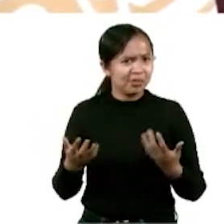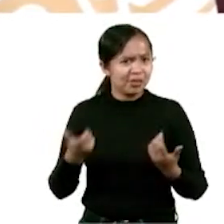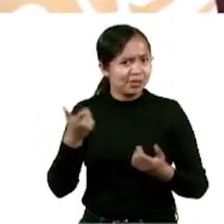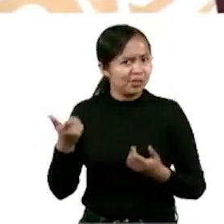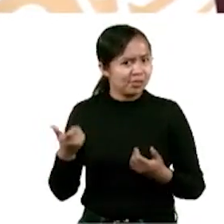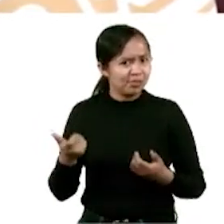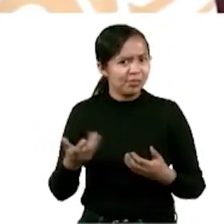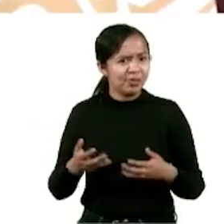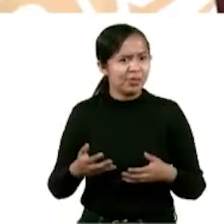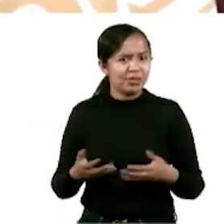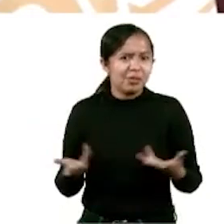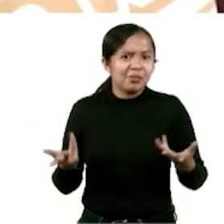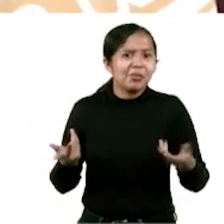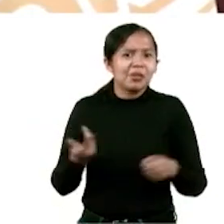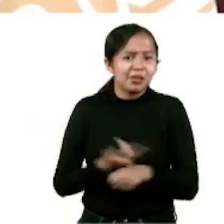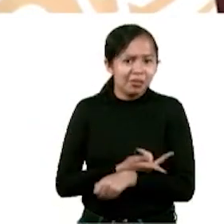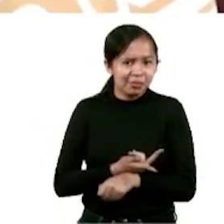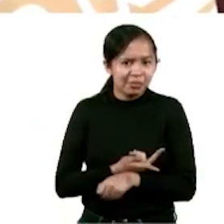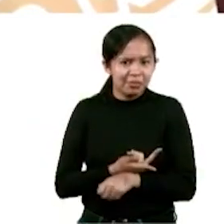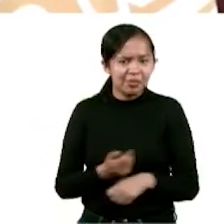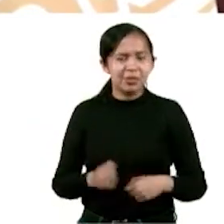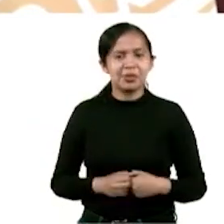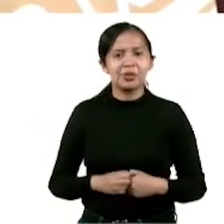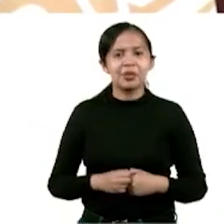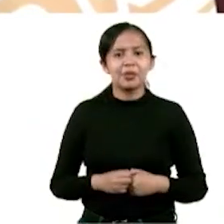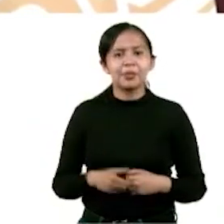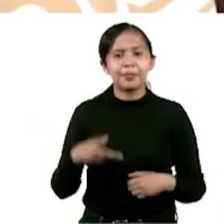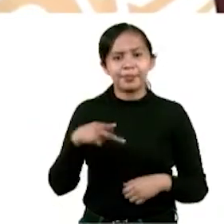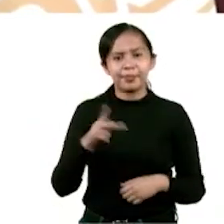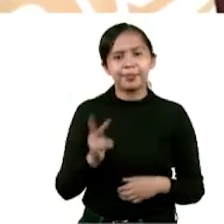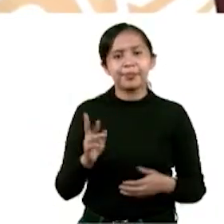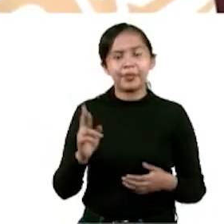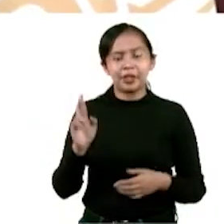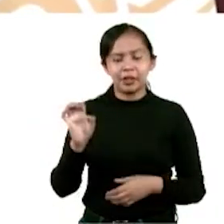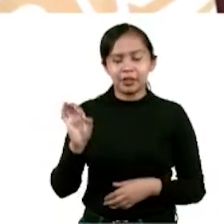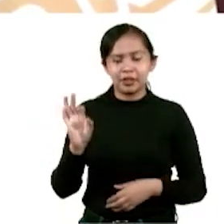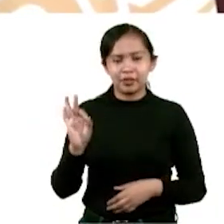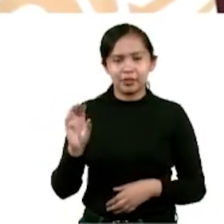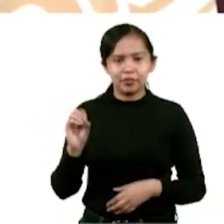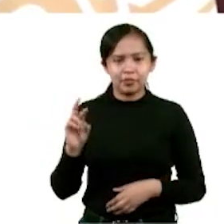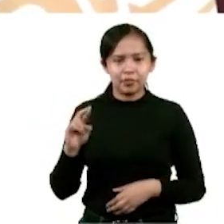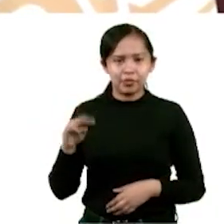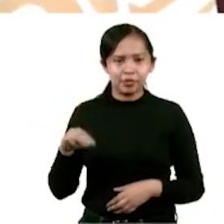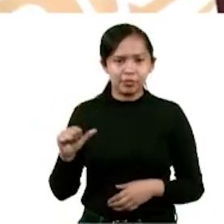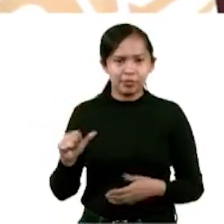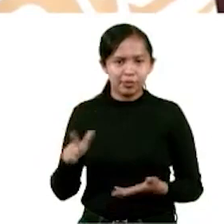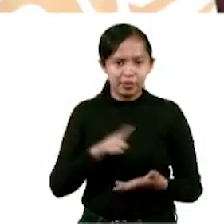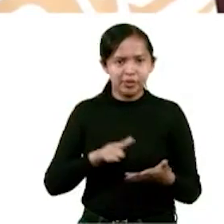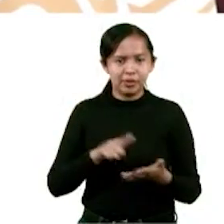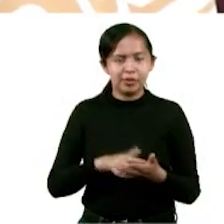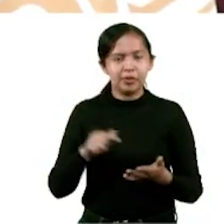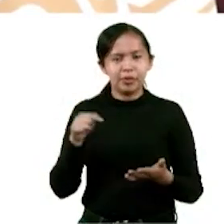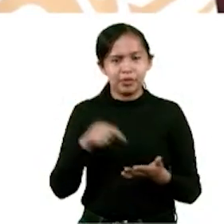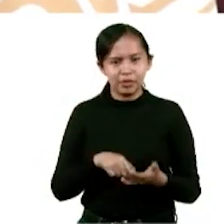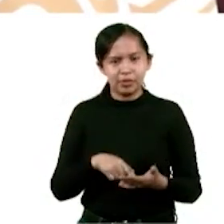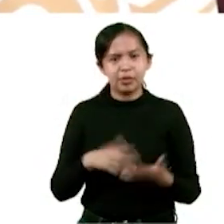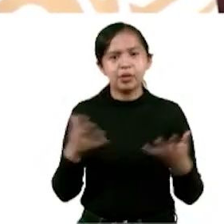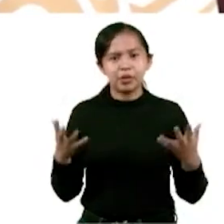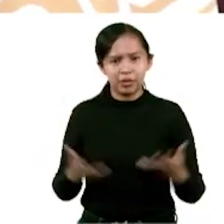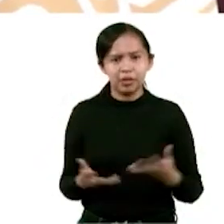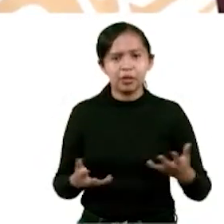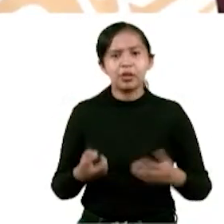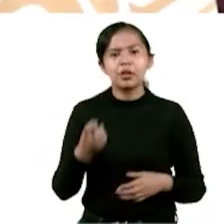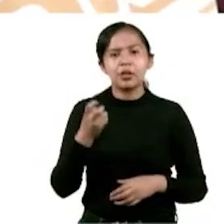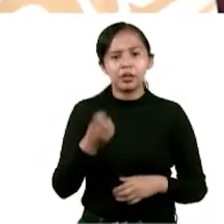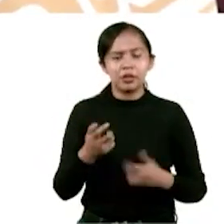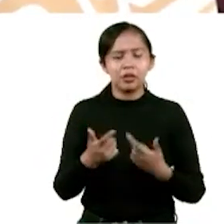interna, algo malo está pasando ahí. Pero con la reforma que se hizo, que es una reforma muy atinada, con